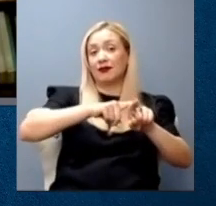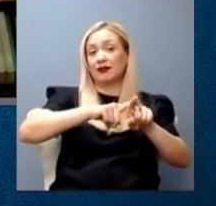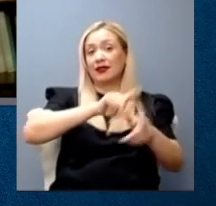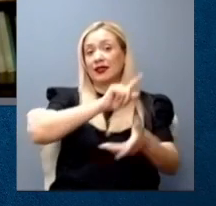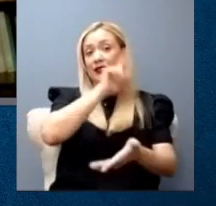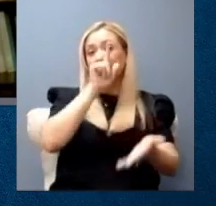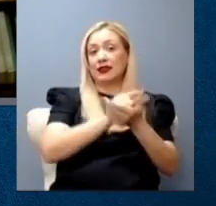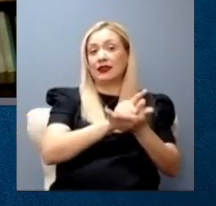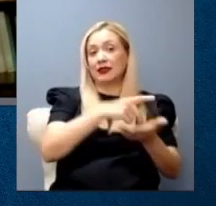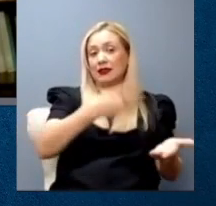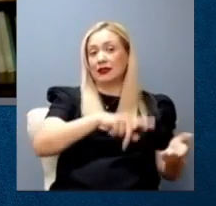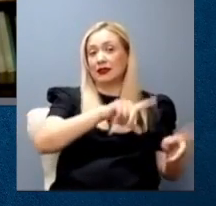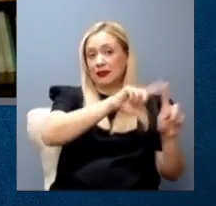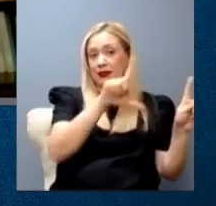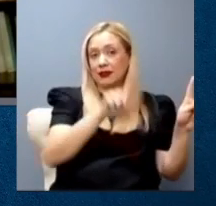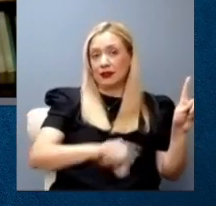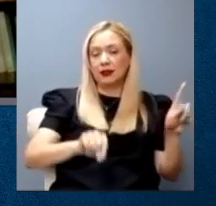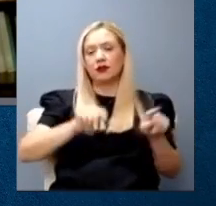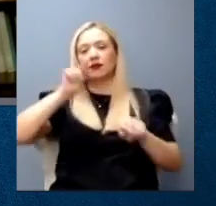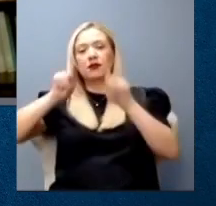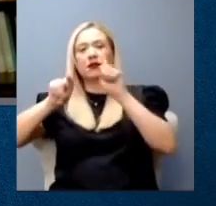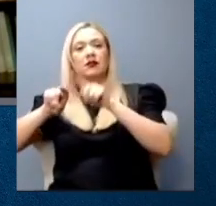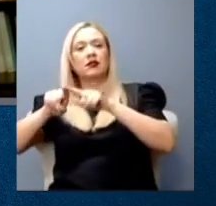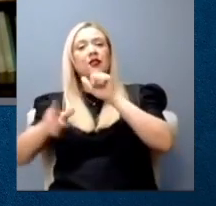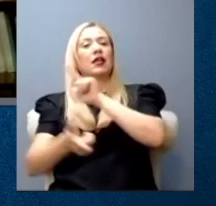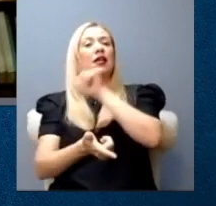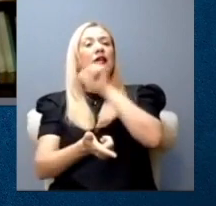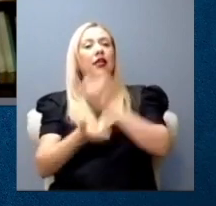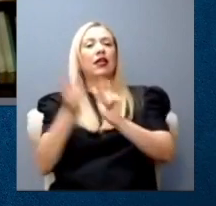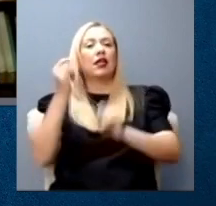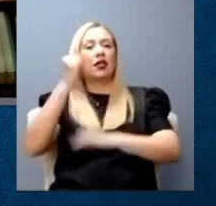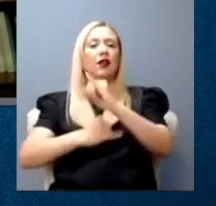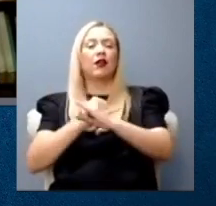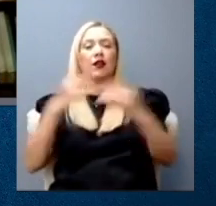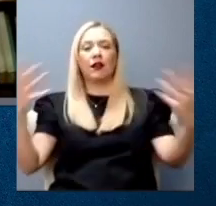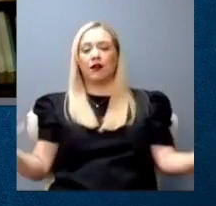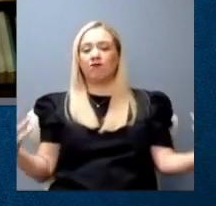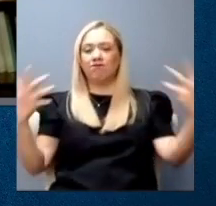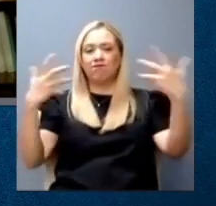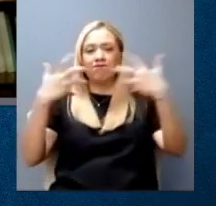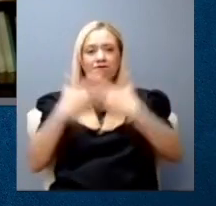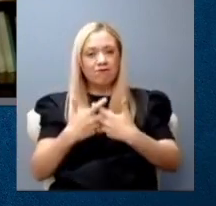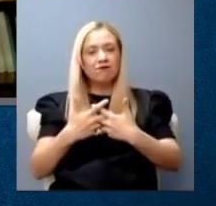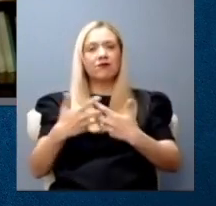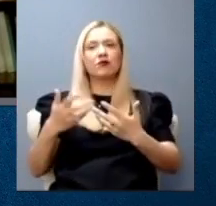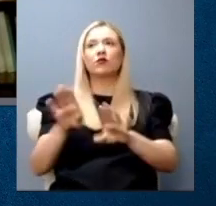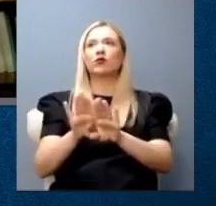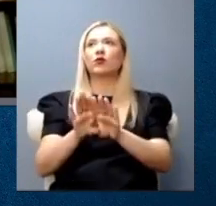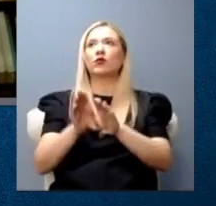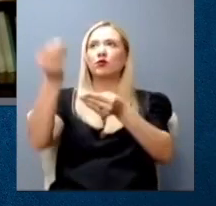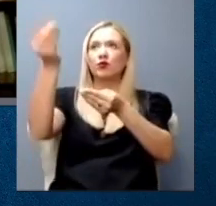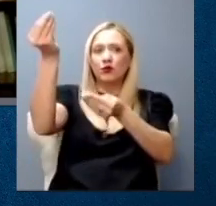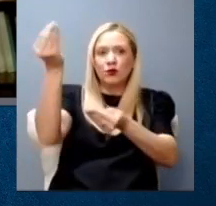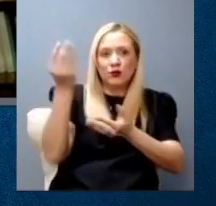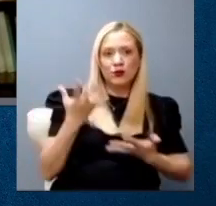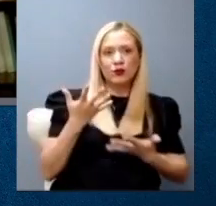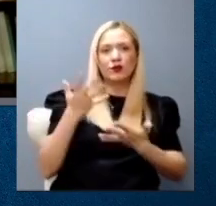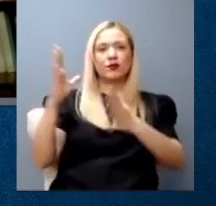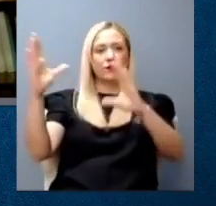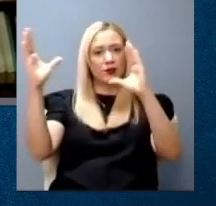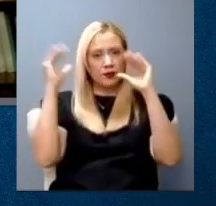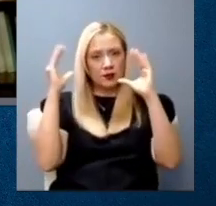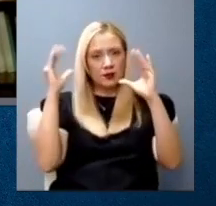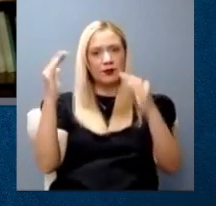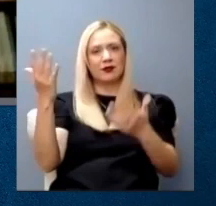internos hacia los mecanismos internacionales en el marco de la internacionalización, pero también la influencia desde los mecanismos